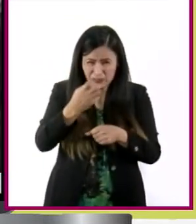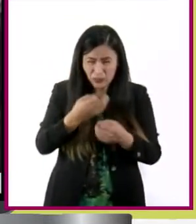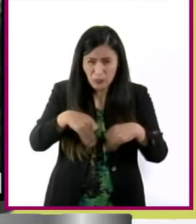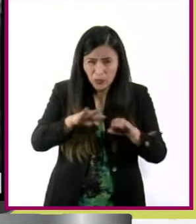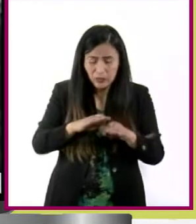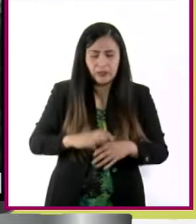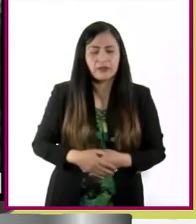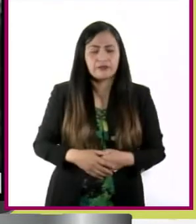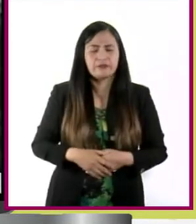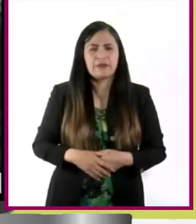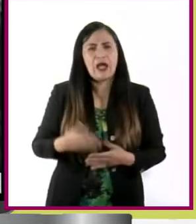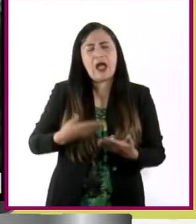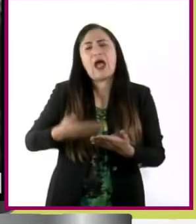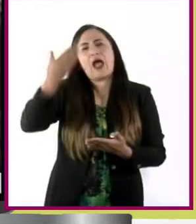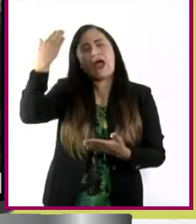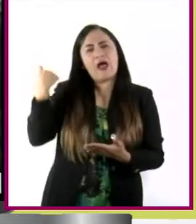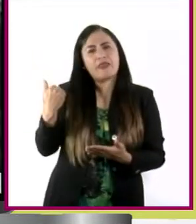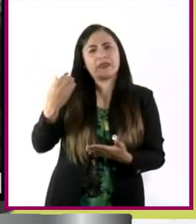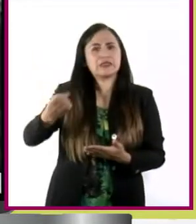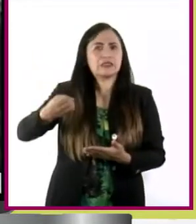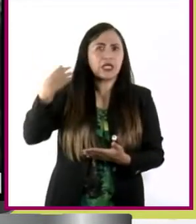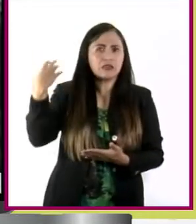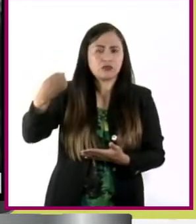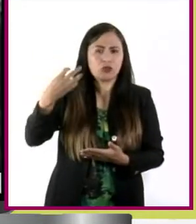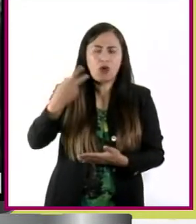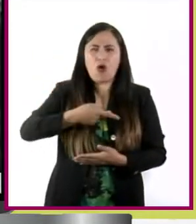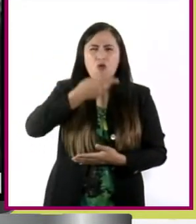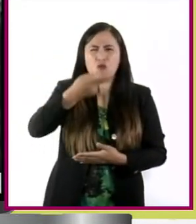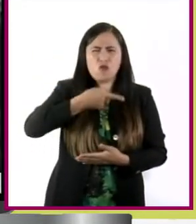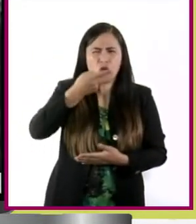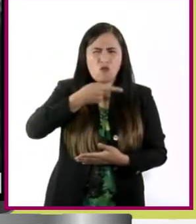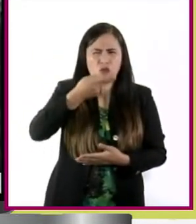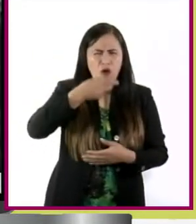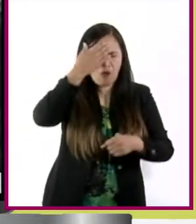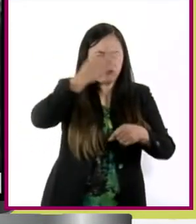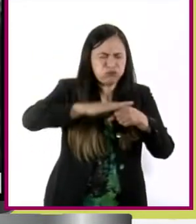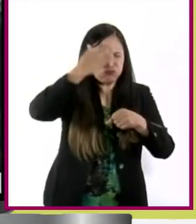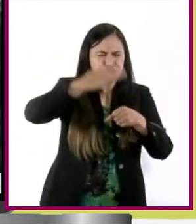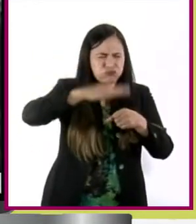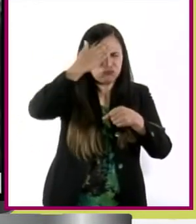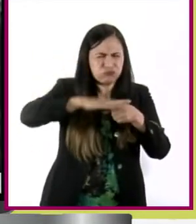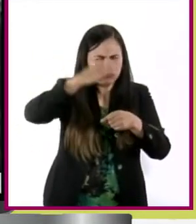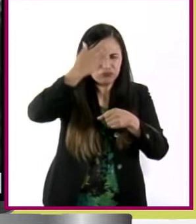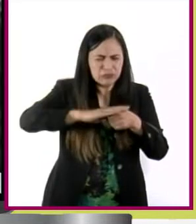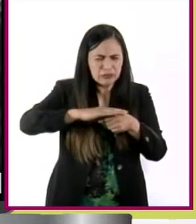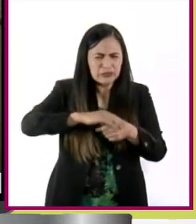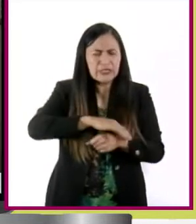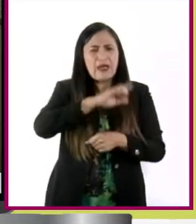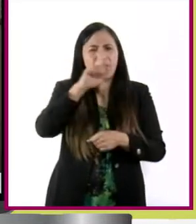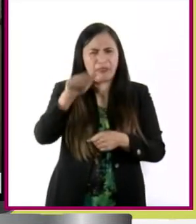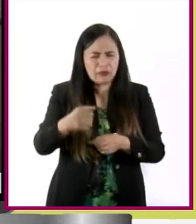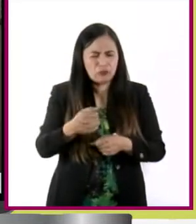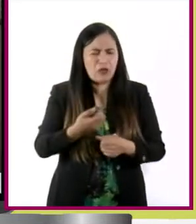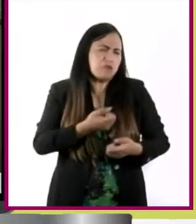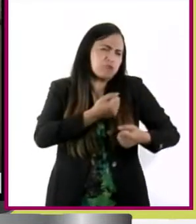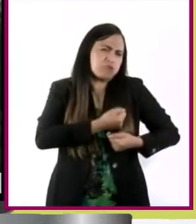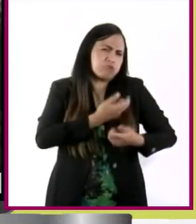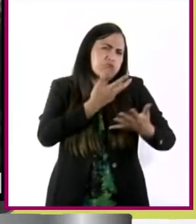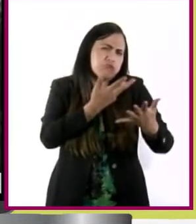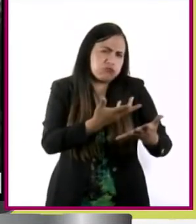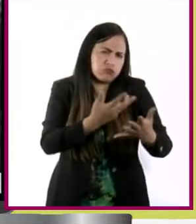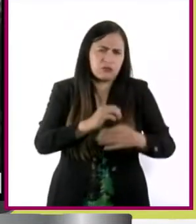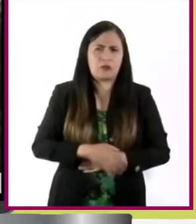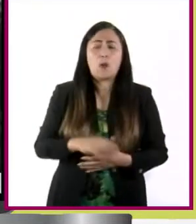un discurso oral, todo el discurso se lo aprendía de memoria y lo recitaba con ciertos criterios. Traten de escuchar